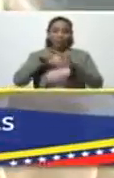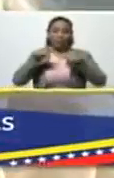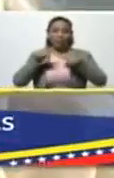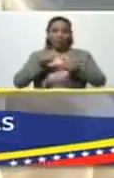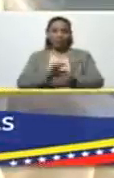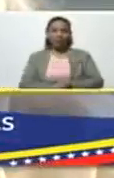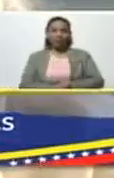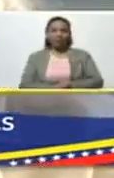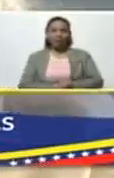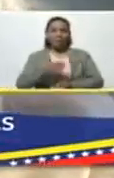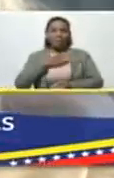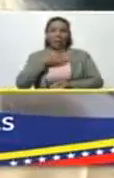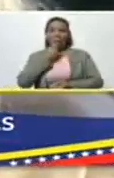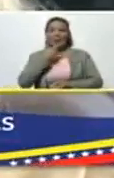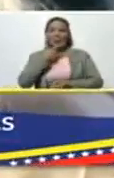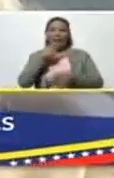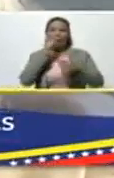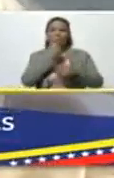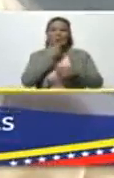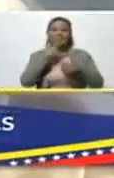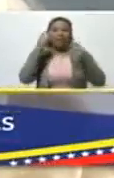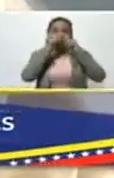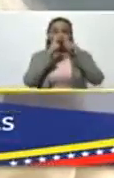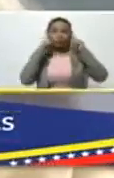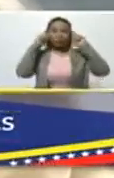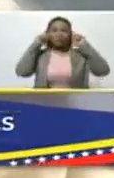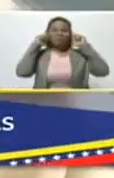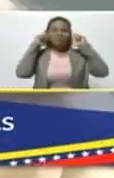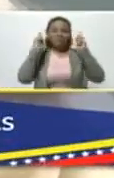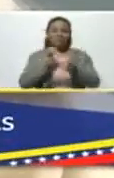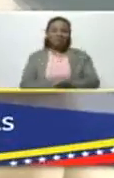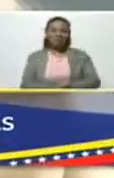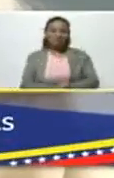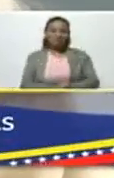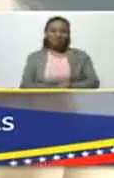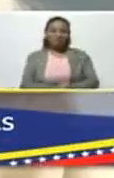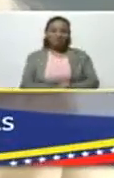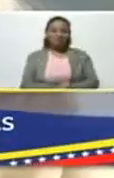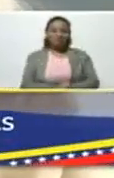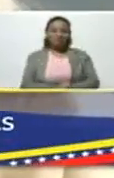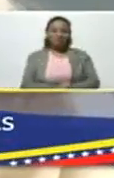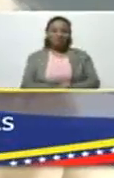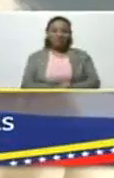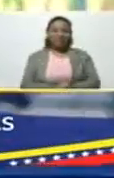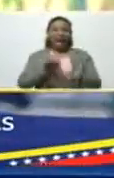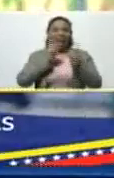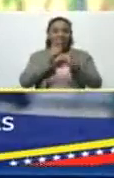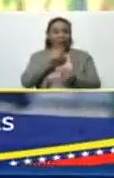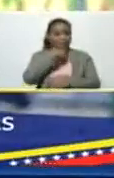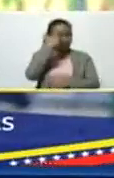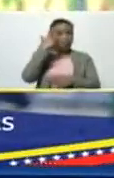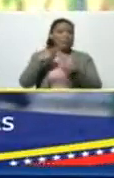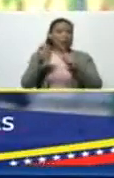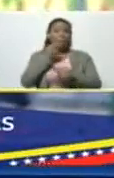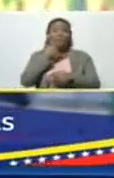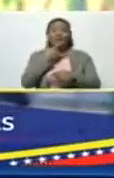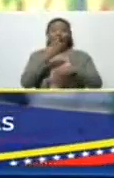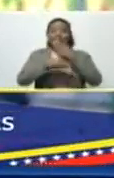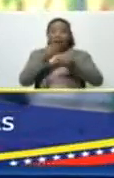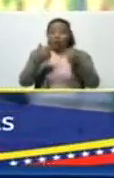que Silita es hasta bonita con tapaboca, chica. ¿Ah? Ahí le da pena. Pero si es bonita, ¿qué voy a hacer